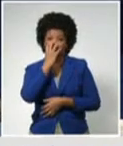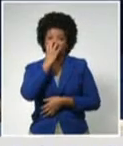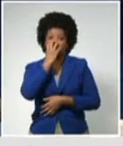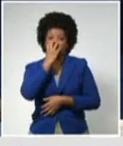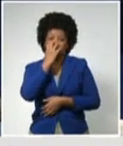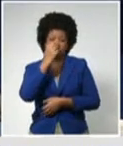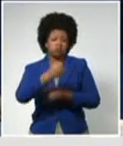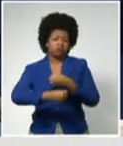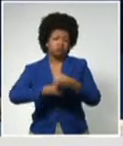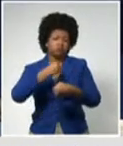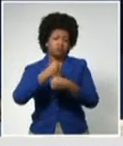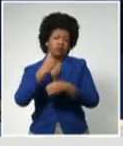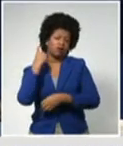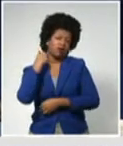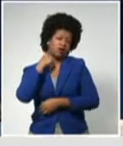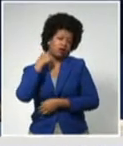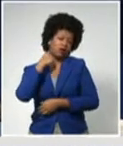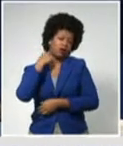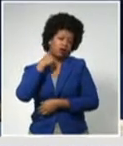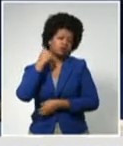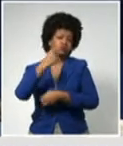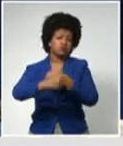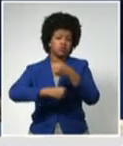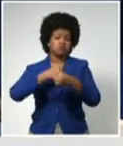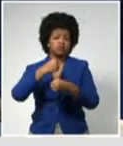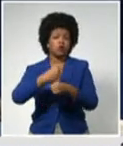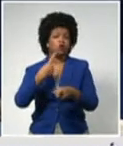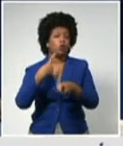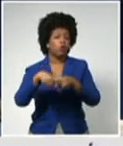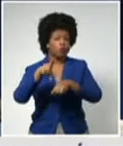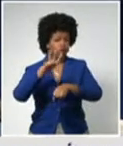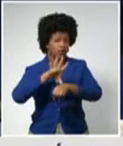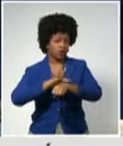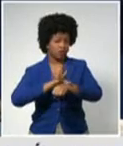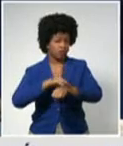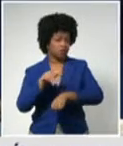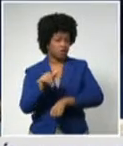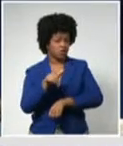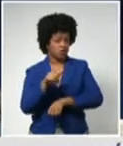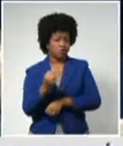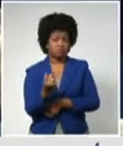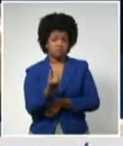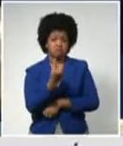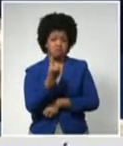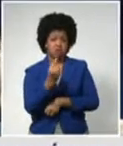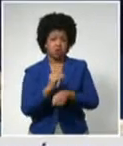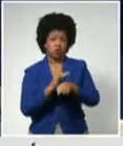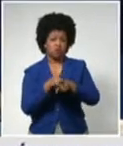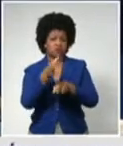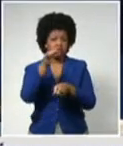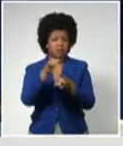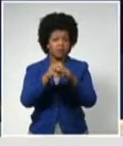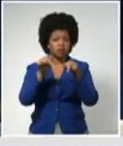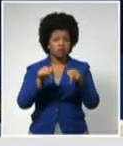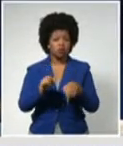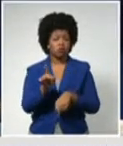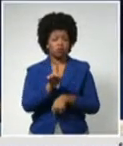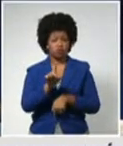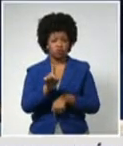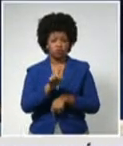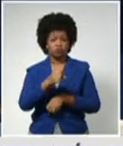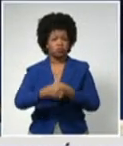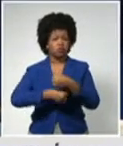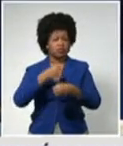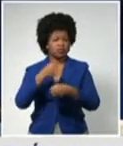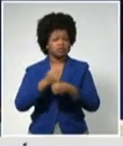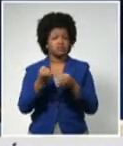muchos años, se utiliza para otras enfermedades. No es que apareció ahora y se utiliza para la COVID, sino